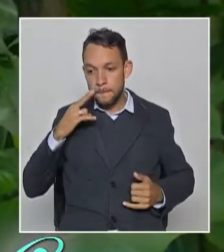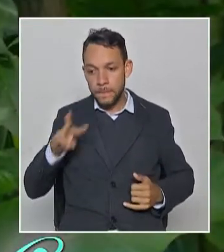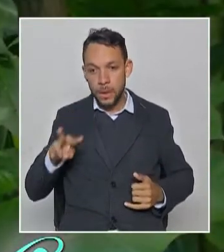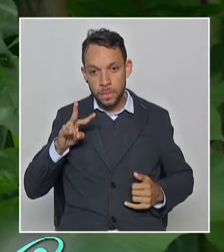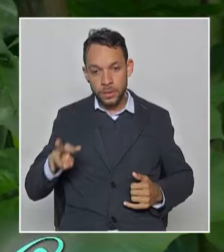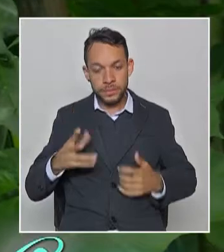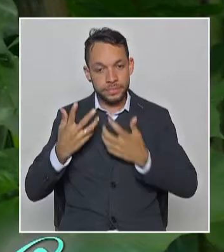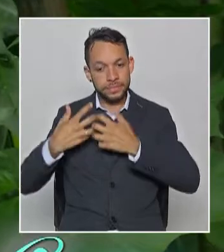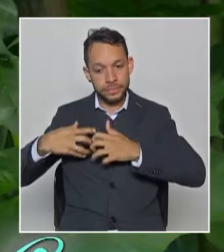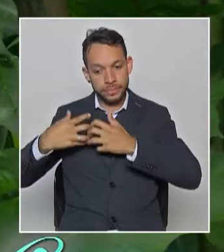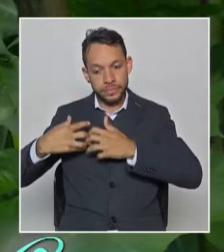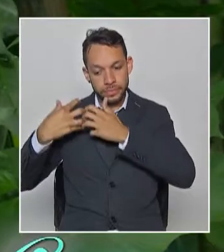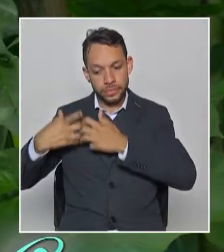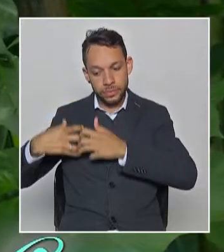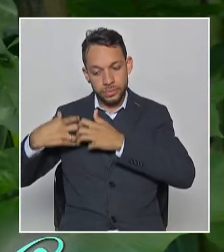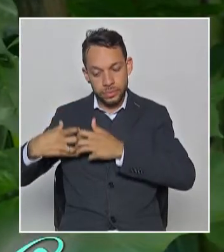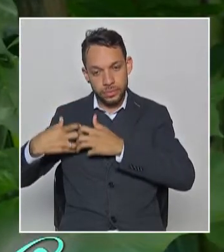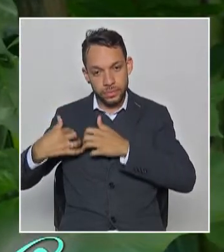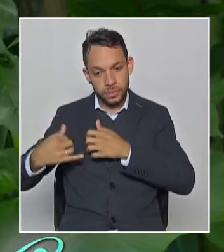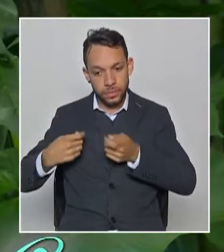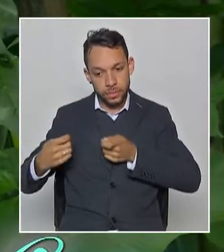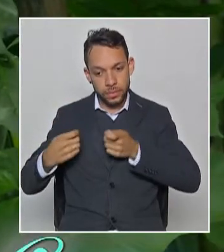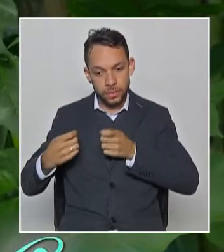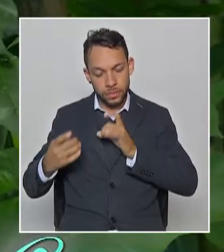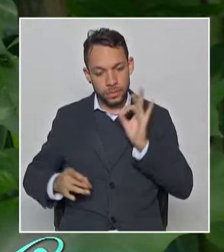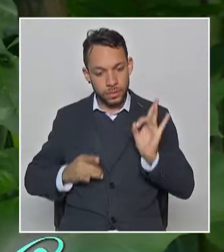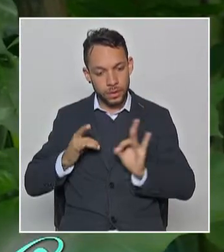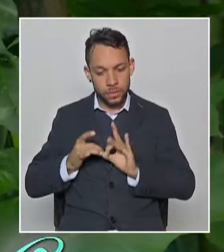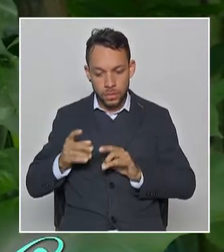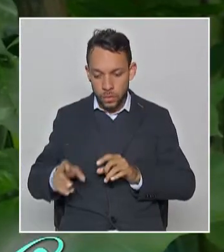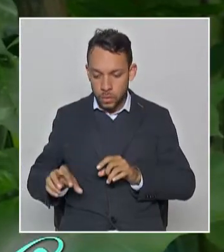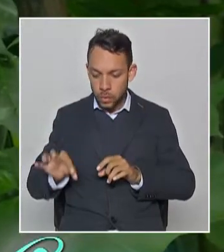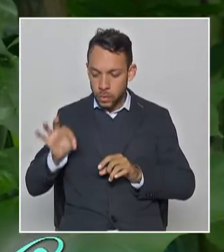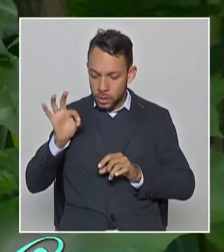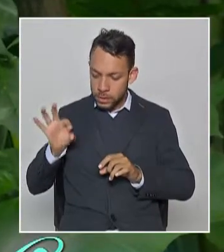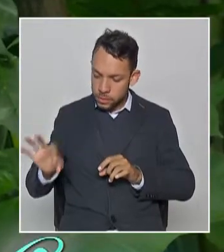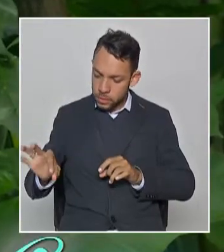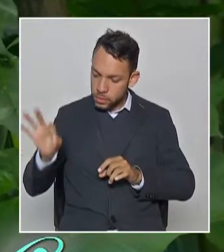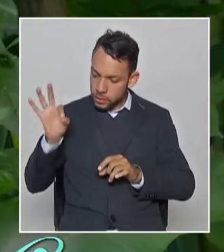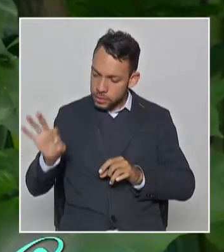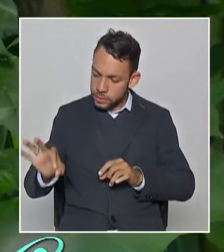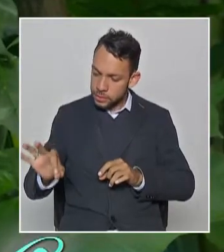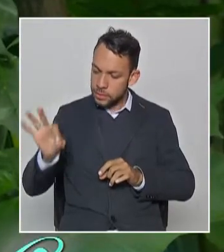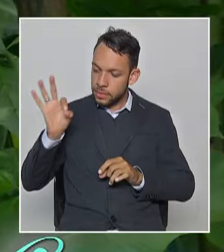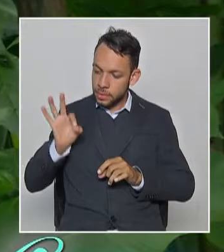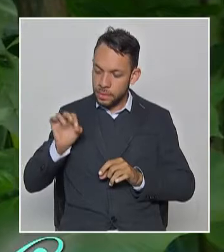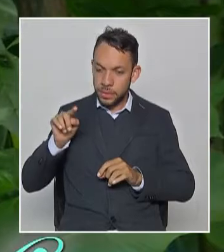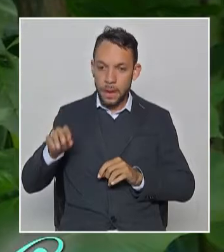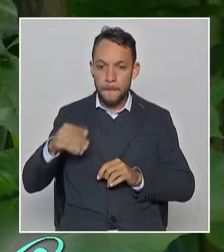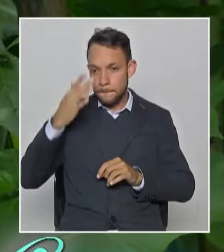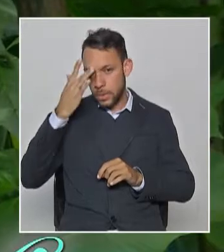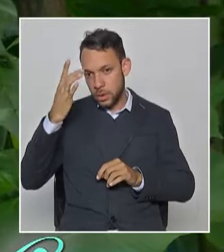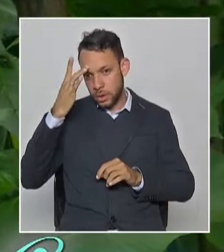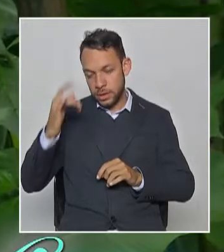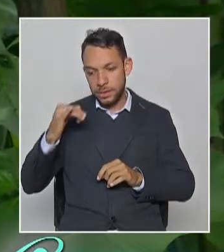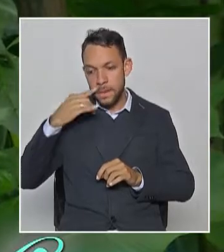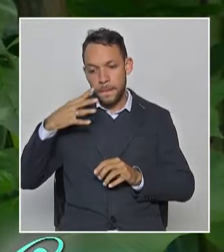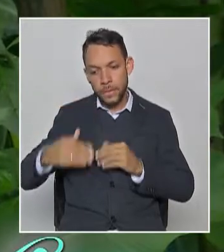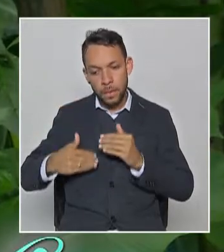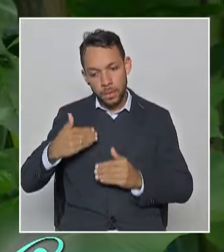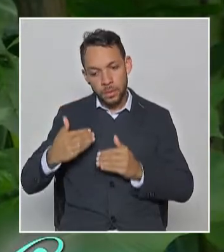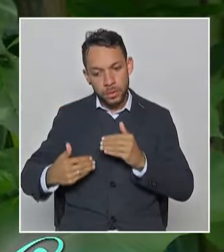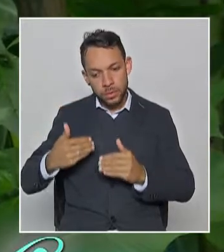nivel industrial la pitoxina que se saca directamente de la abeja con este procedimiento, porque pues ha venido